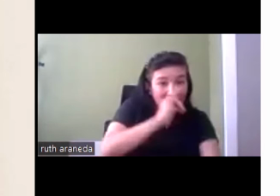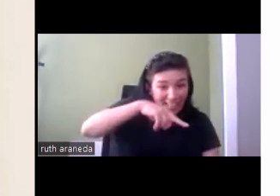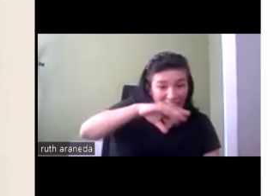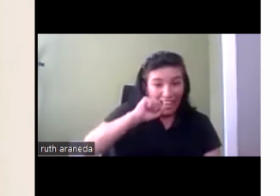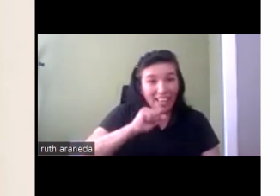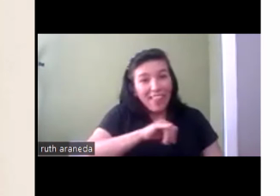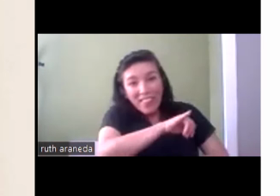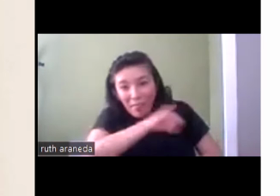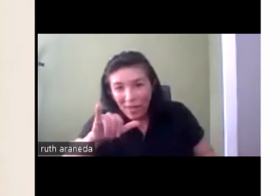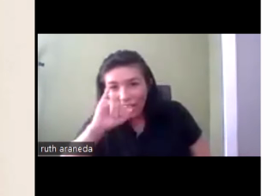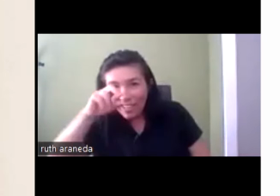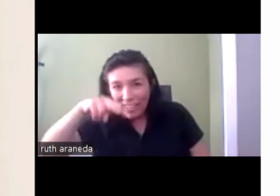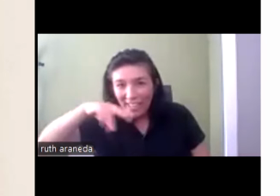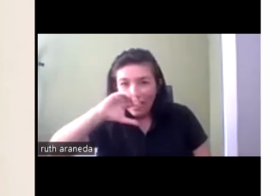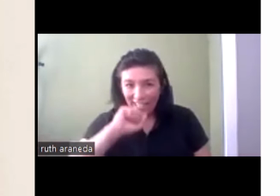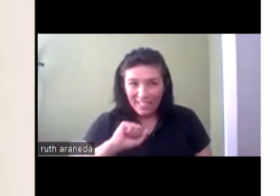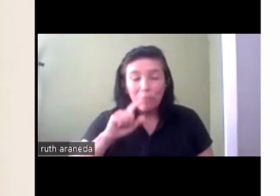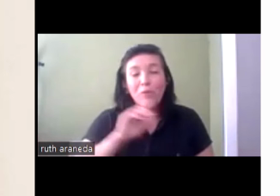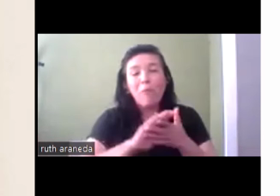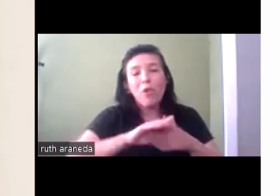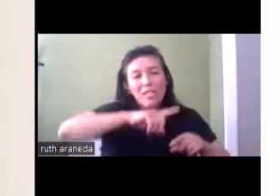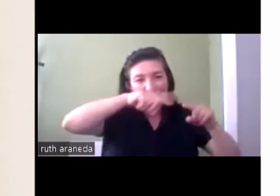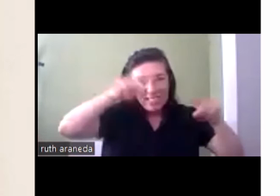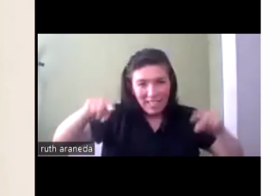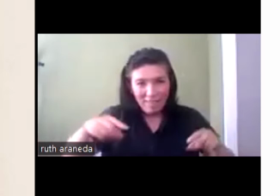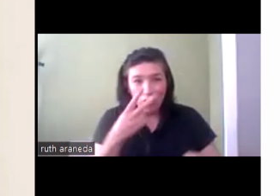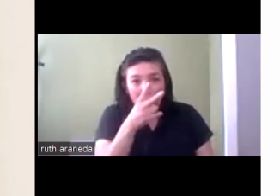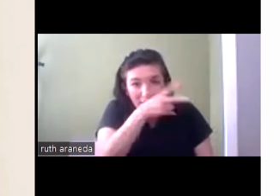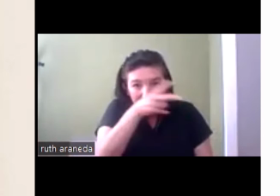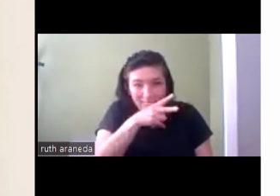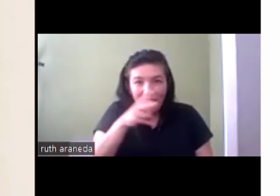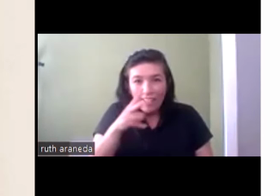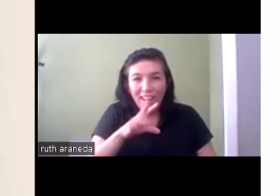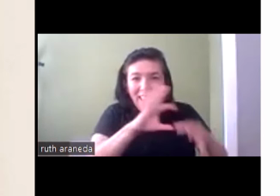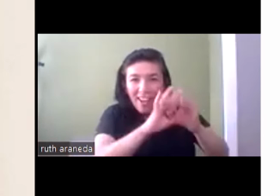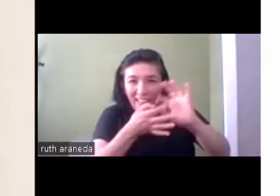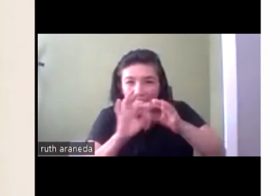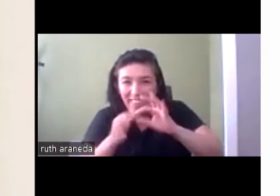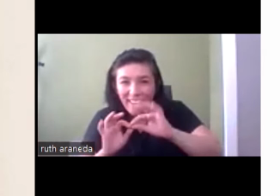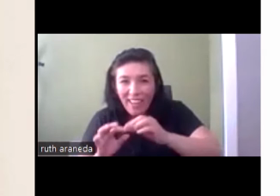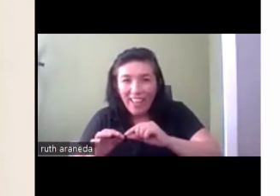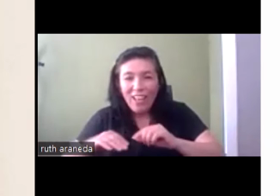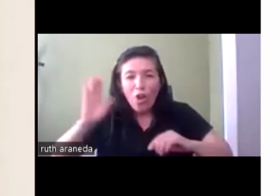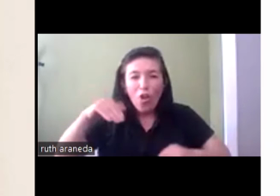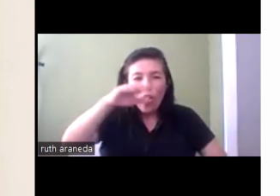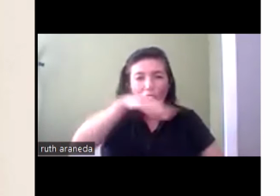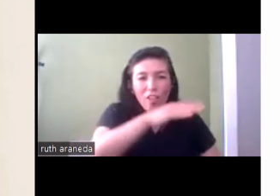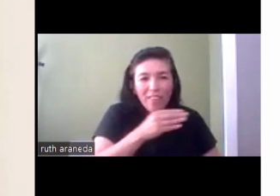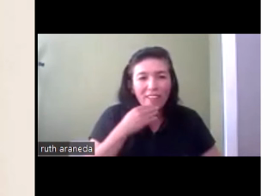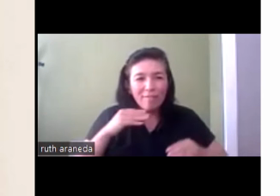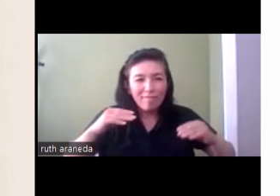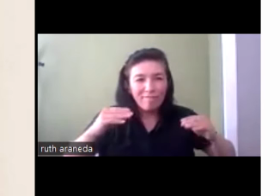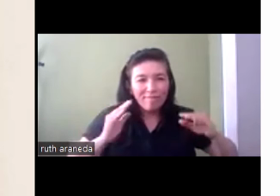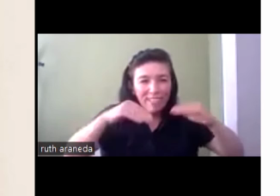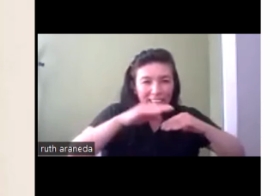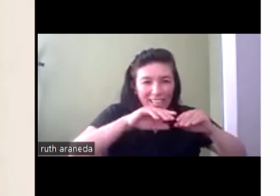Tenemos patrones decorativos preincaico, el zigzag, el doble zigzag, la onda, las cadenas, las líneas quebradas, los escalonados y los laberintos.